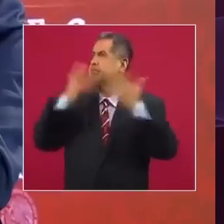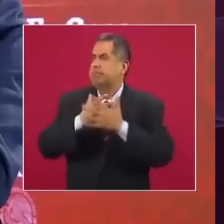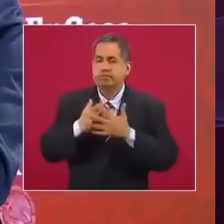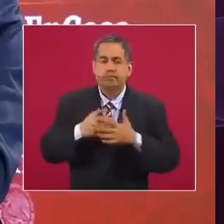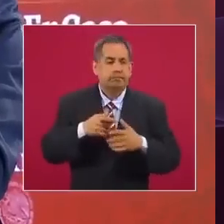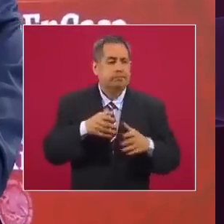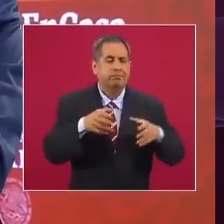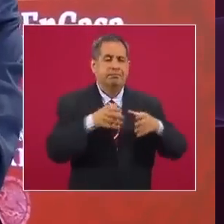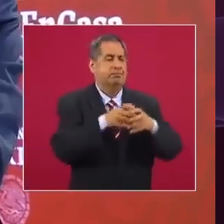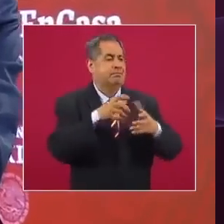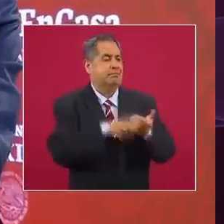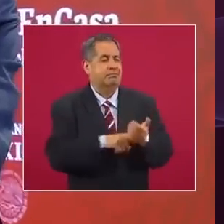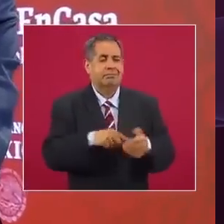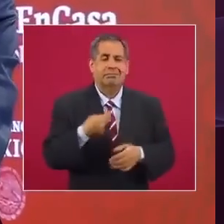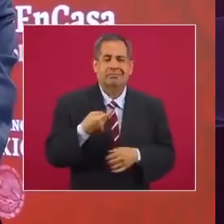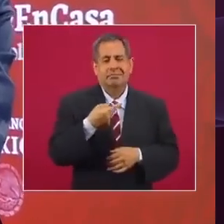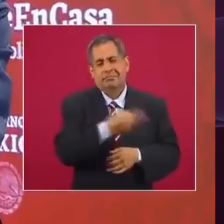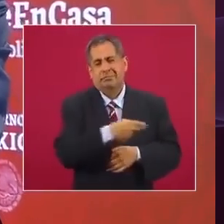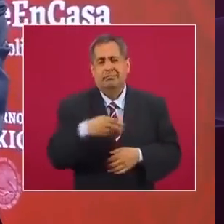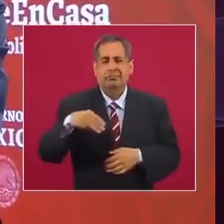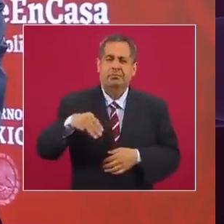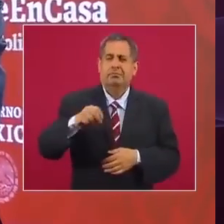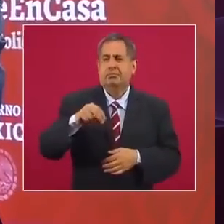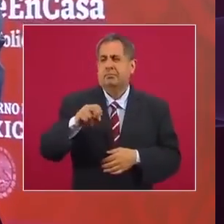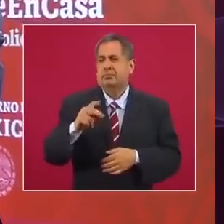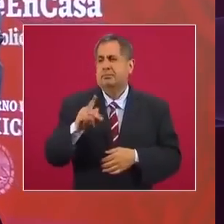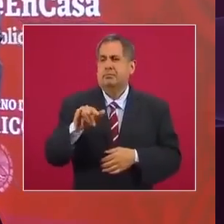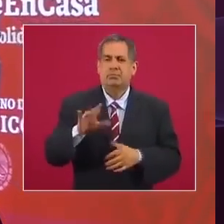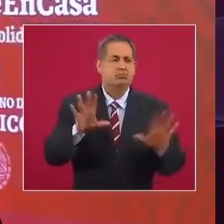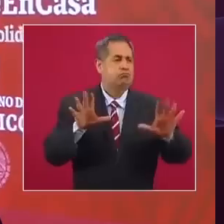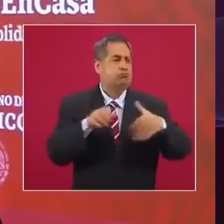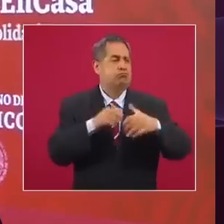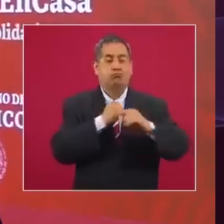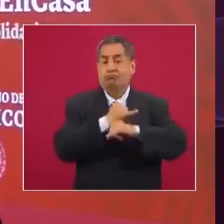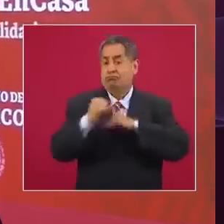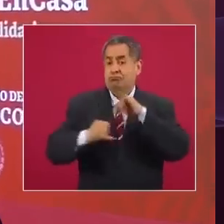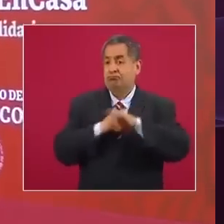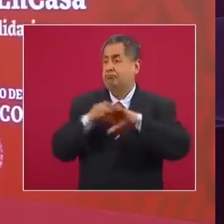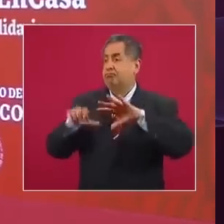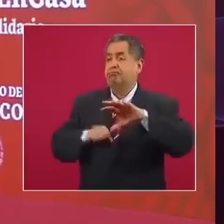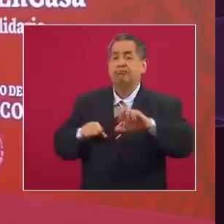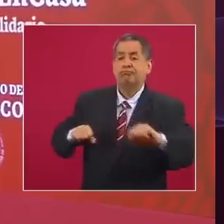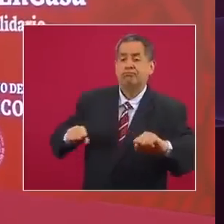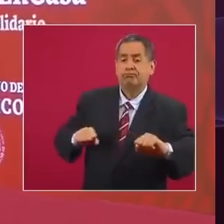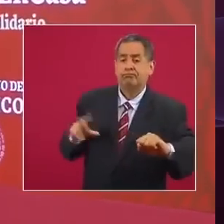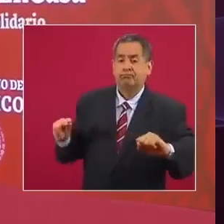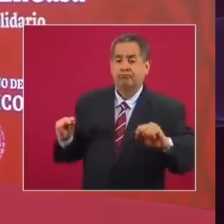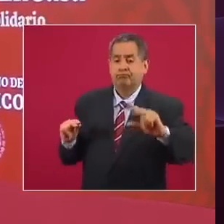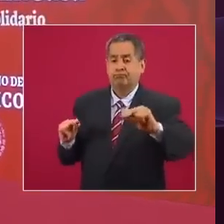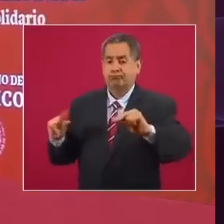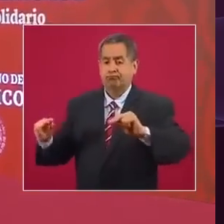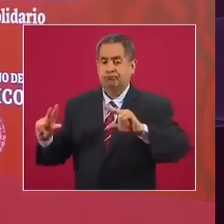porque son monopolios que existen en algunos casos transnacionales.